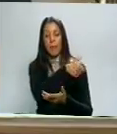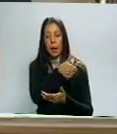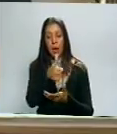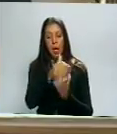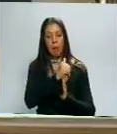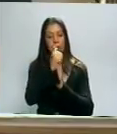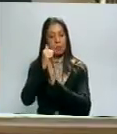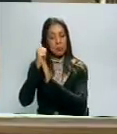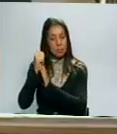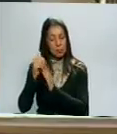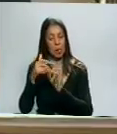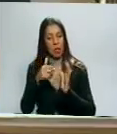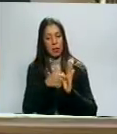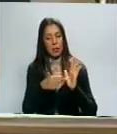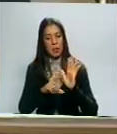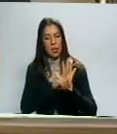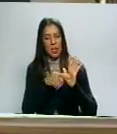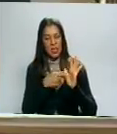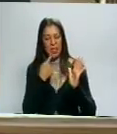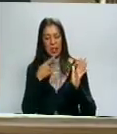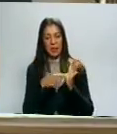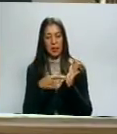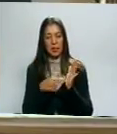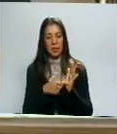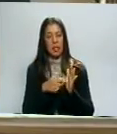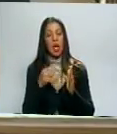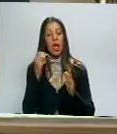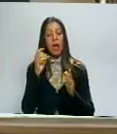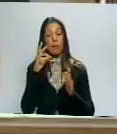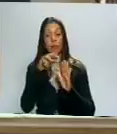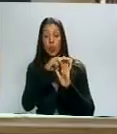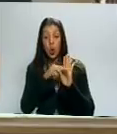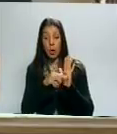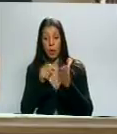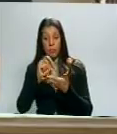ley serán desarrolladas mediante reglamento.